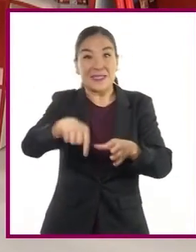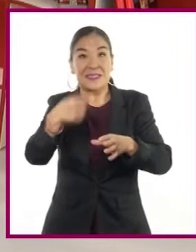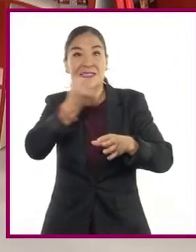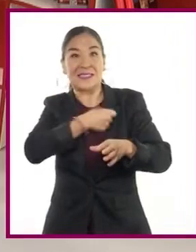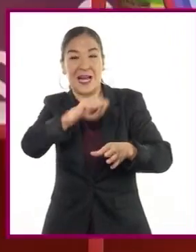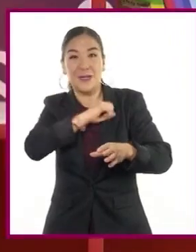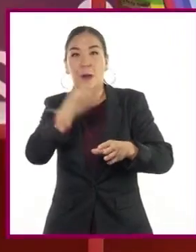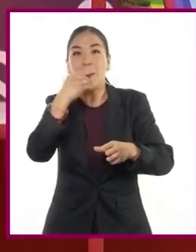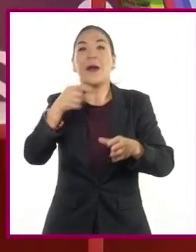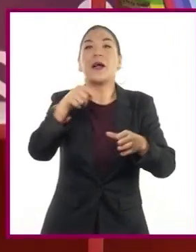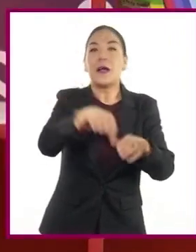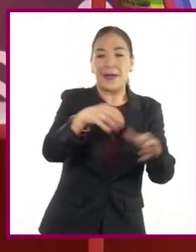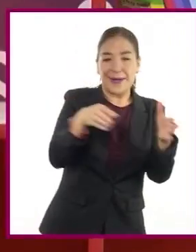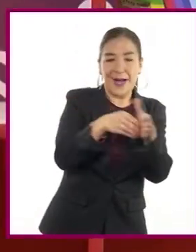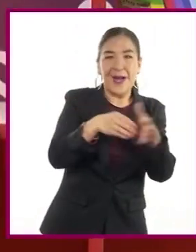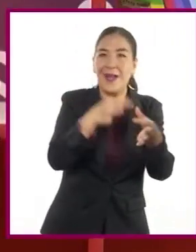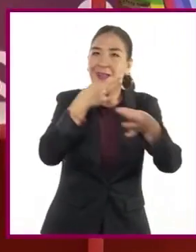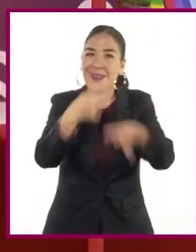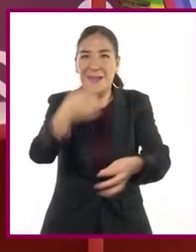alimentos saludables.